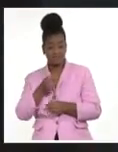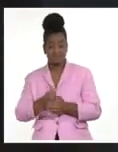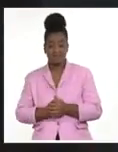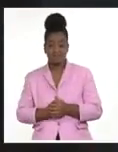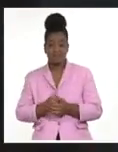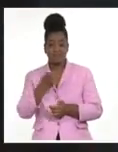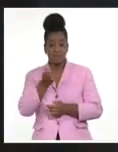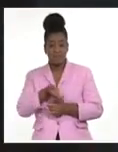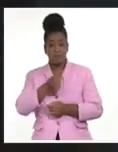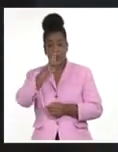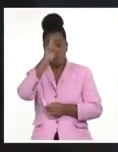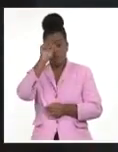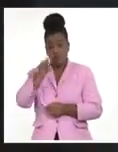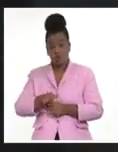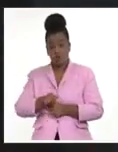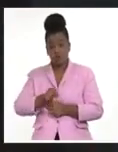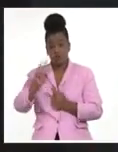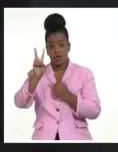En nombre de todos ustedes,